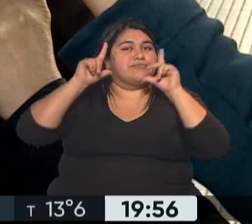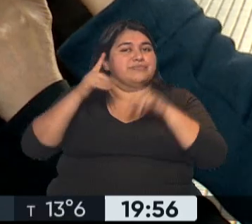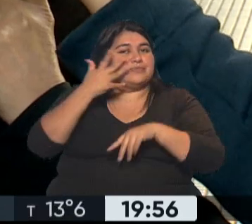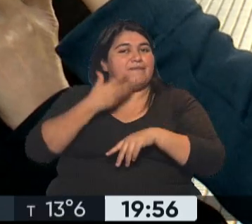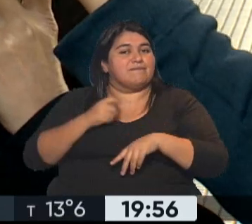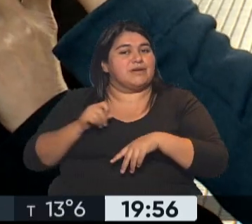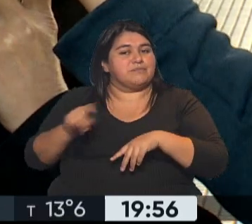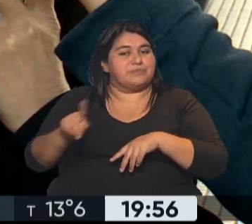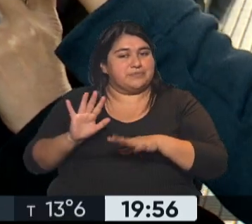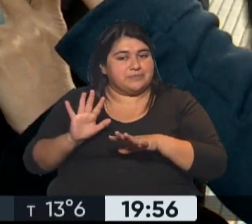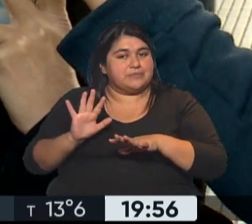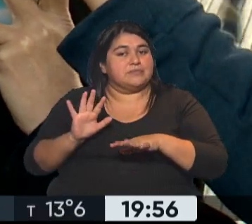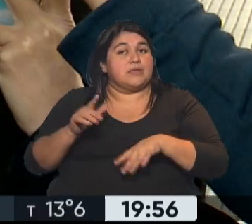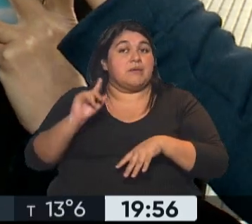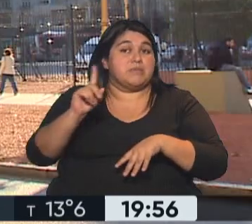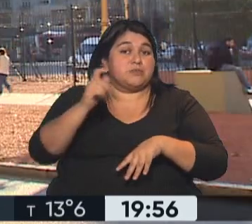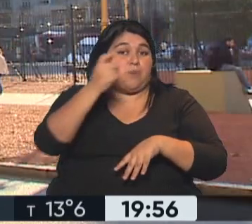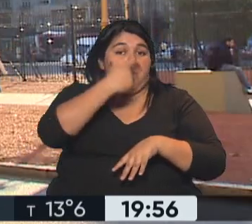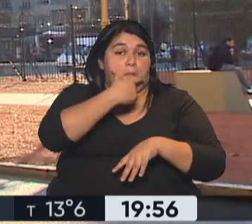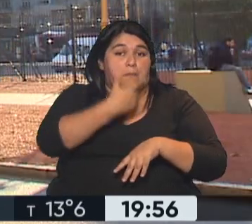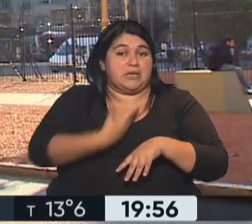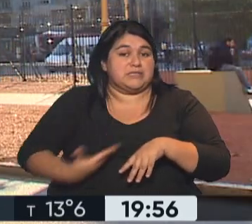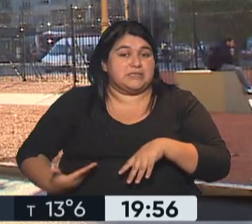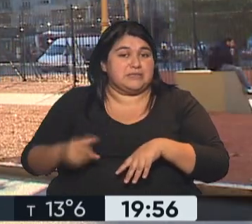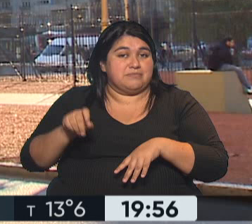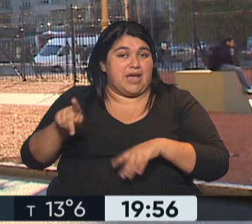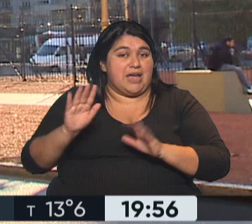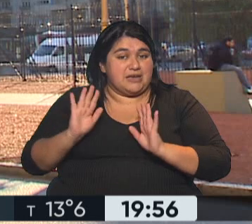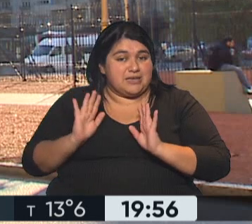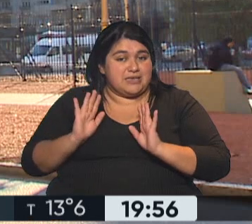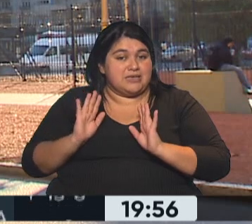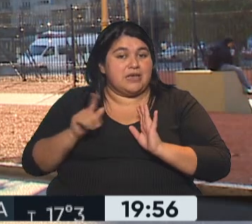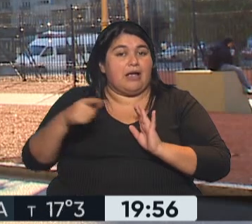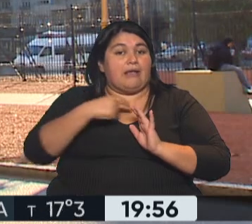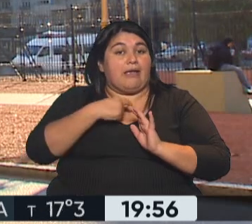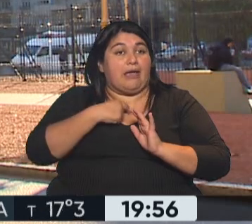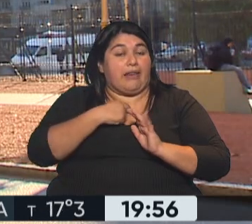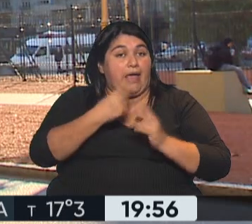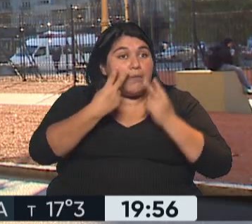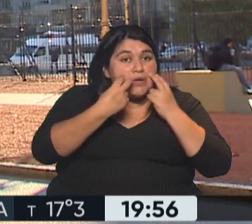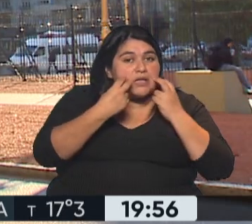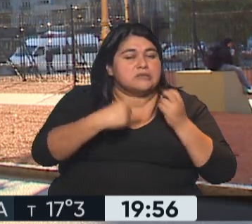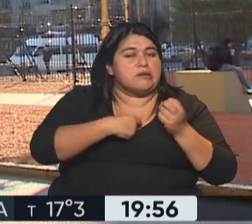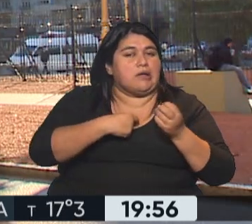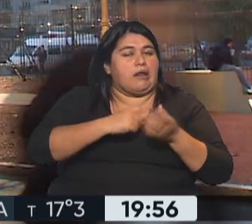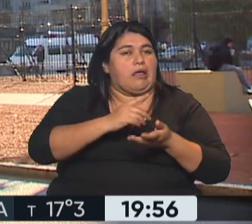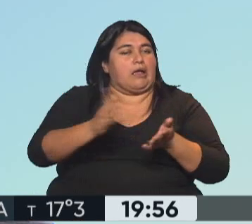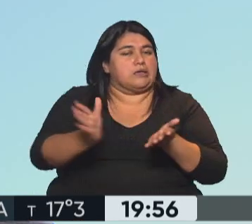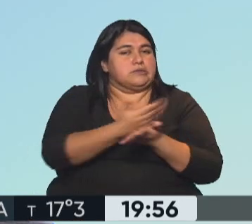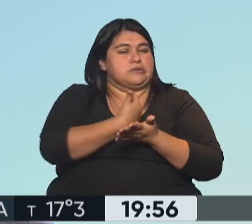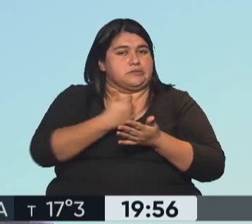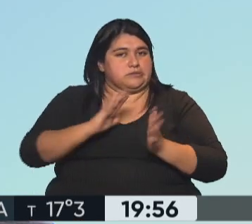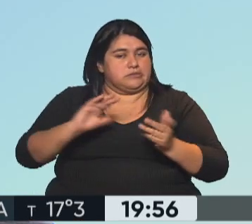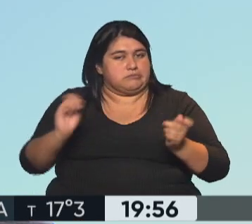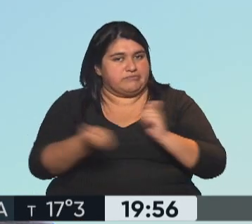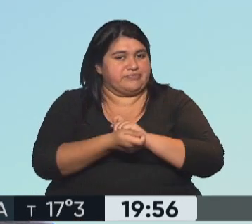conocemos, al presidente Macri, que están interesados en desacreditar esta investigación, porque me parece que ya muy